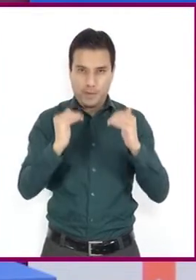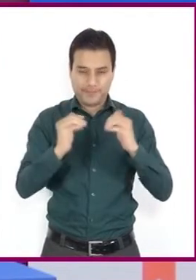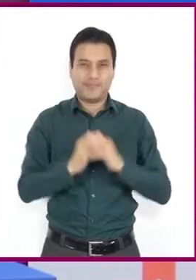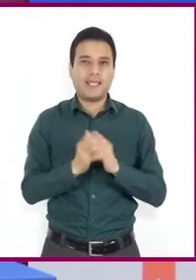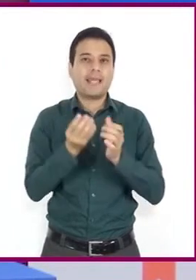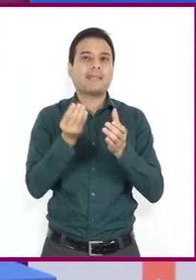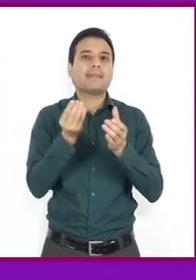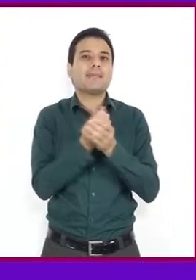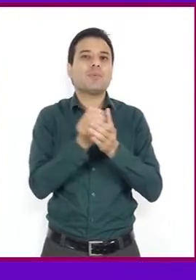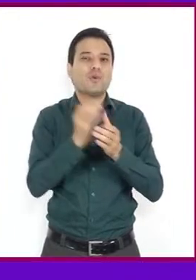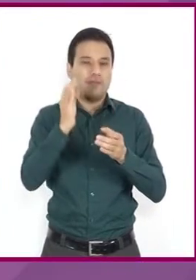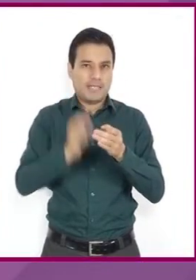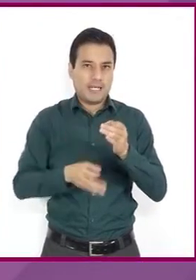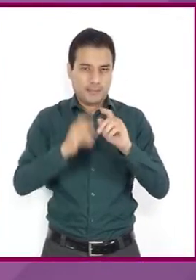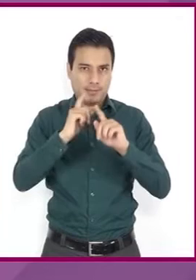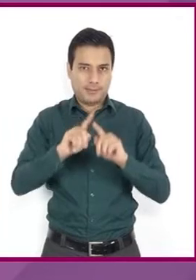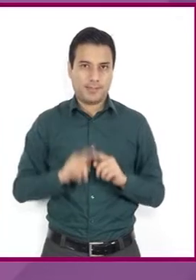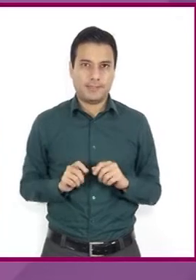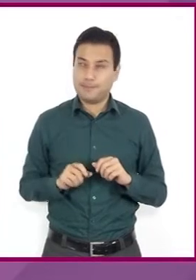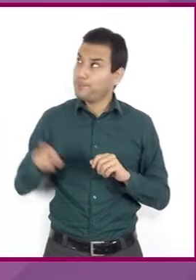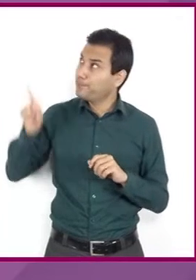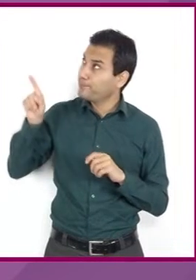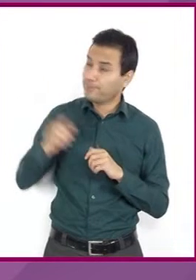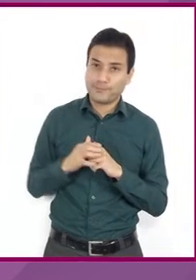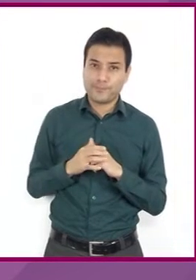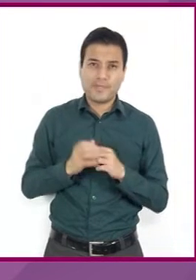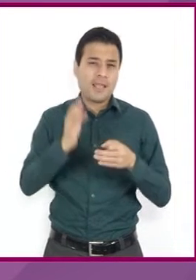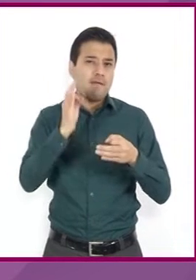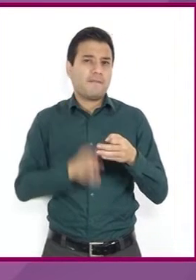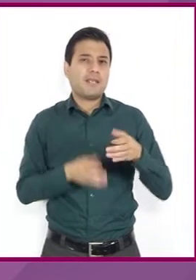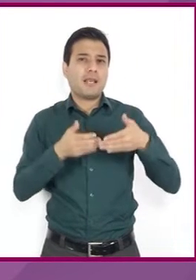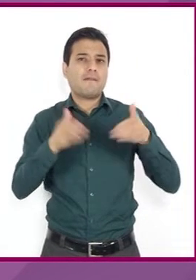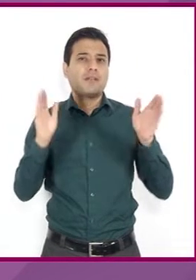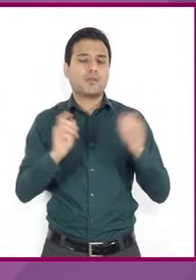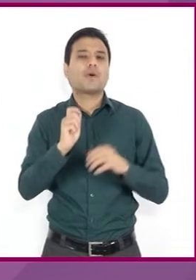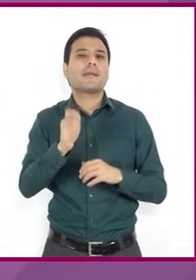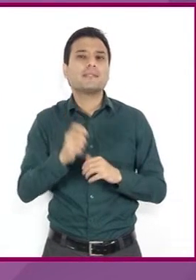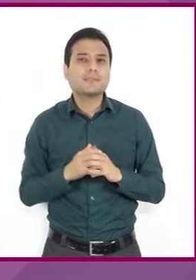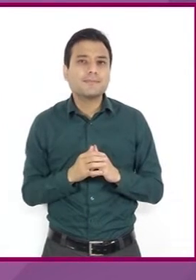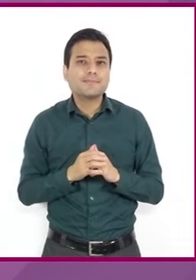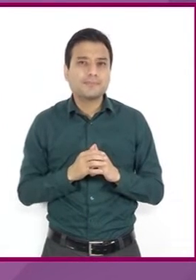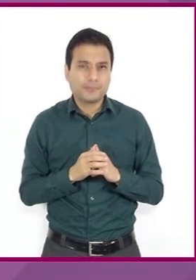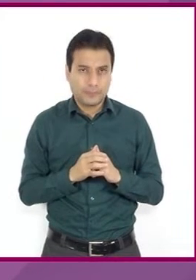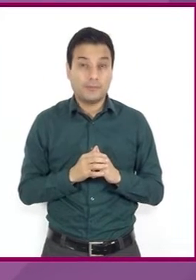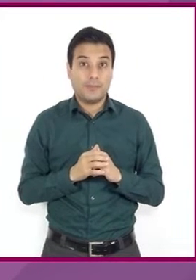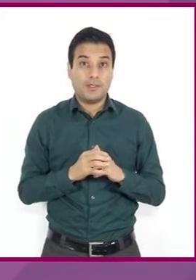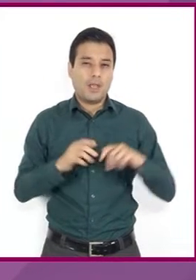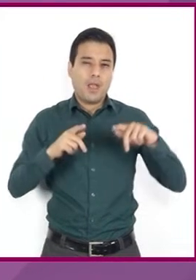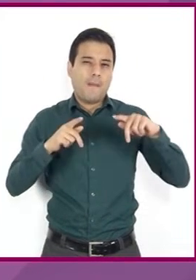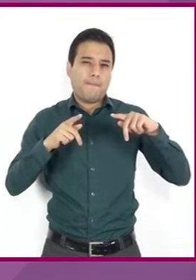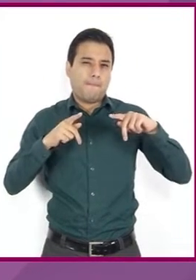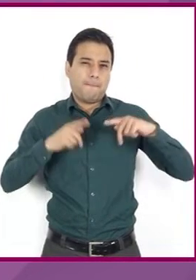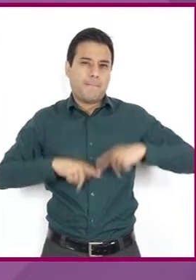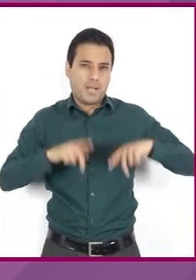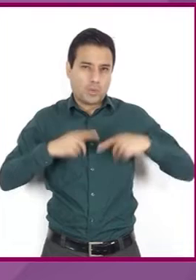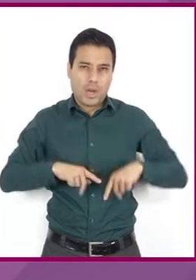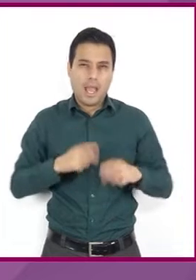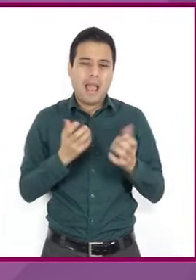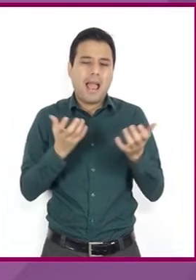tipos de finales que existen. En el final abierto, la acción detonadora de un final